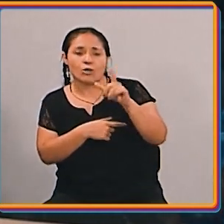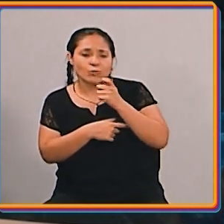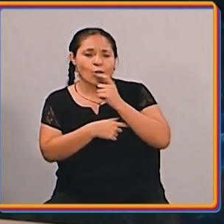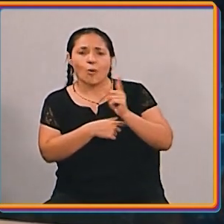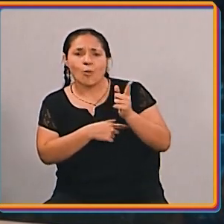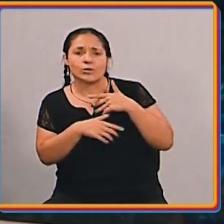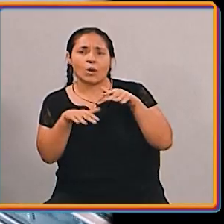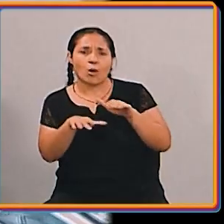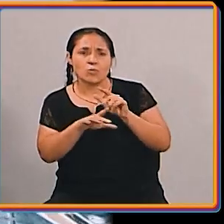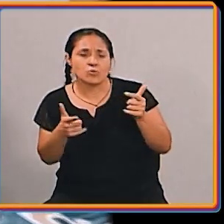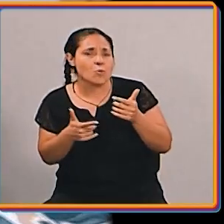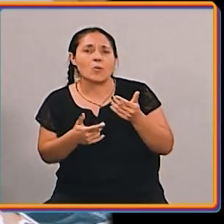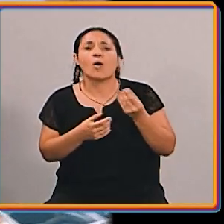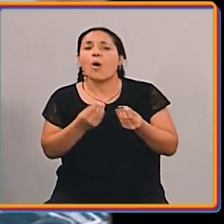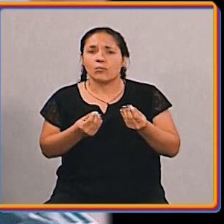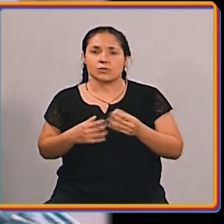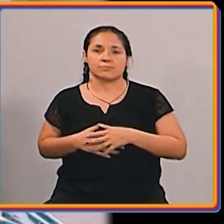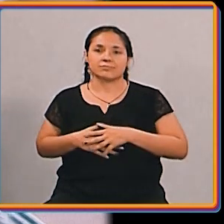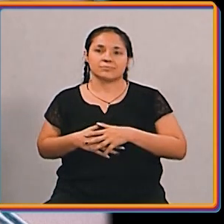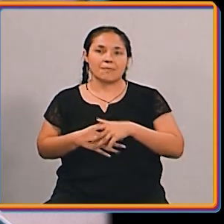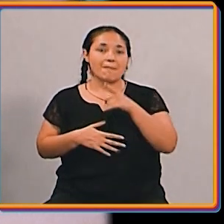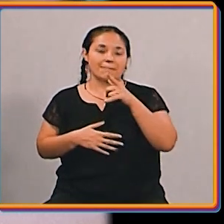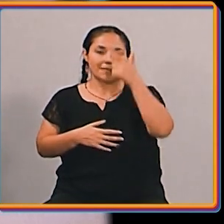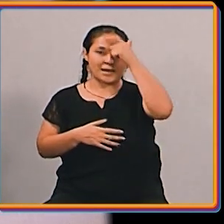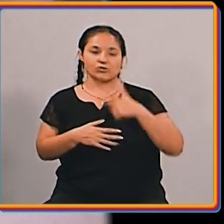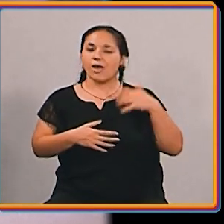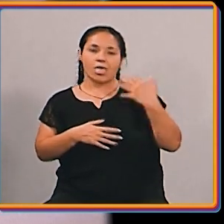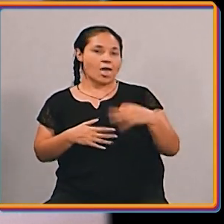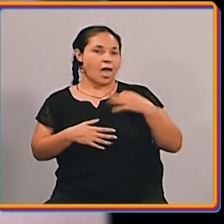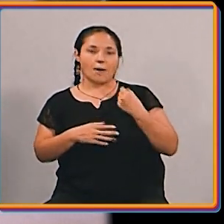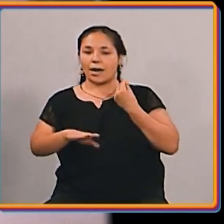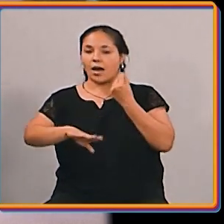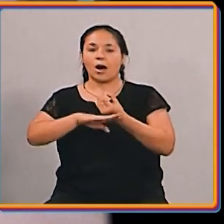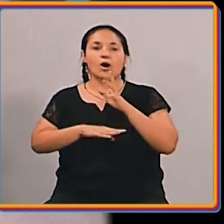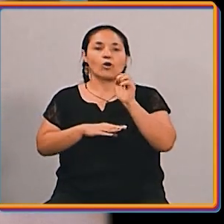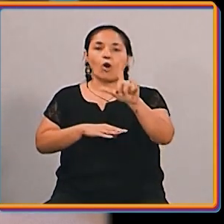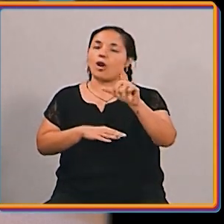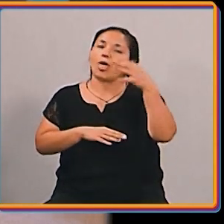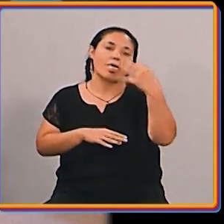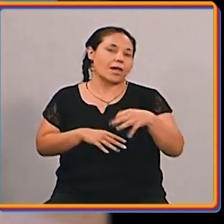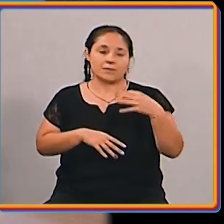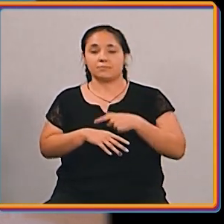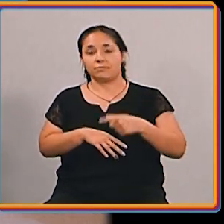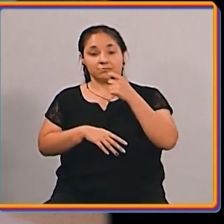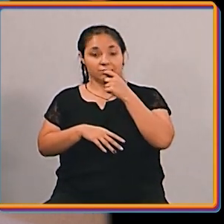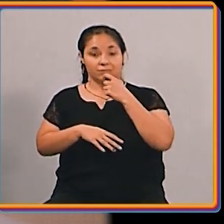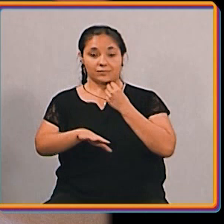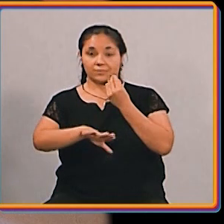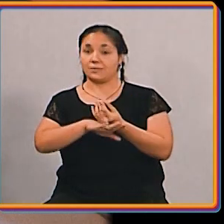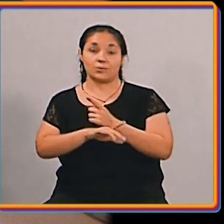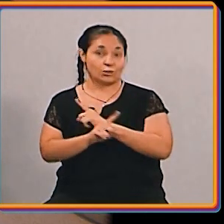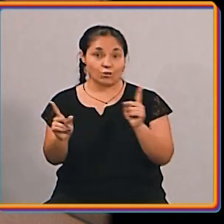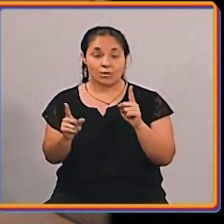les asigna? Se supone que uno debe cumplir una función. Por supuesto que cuando eso